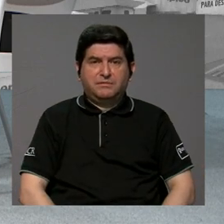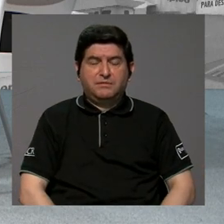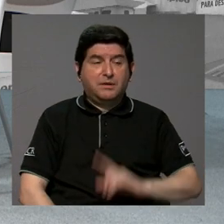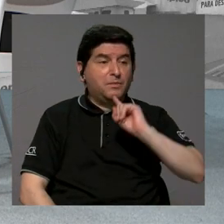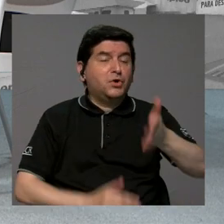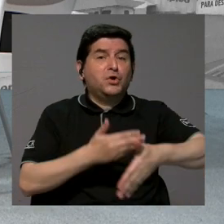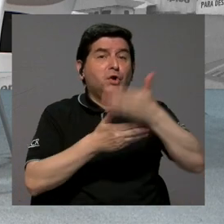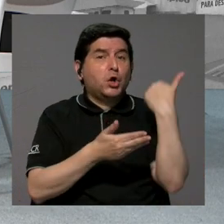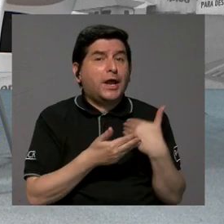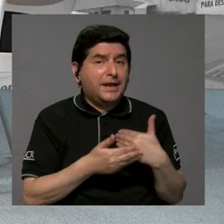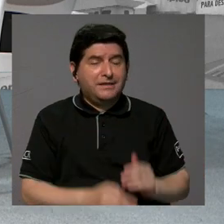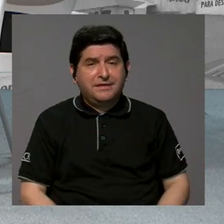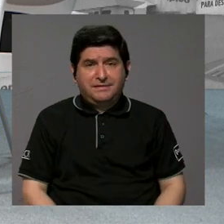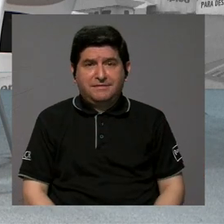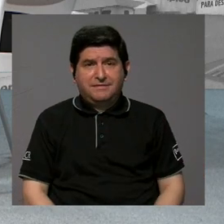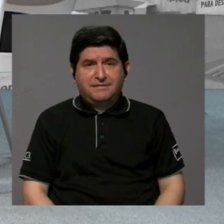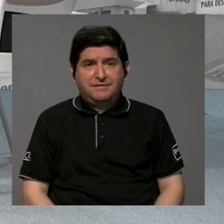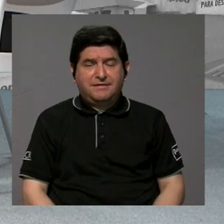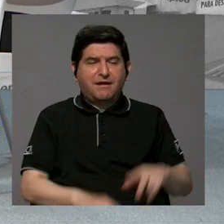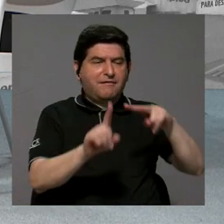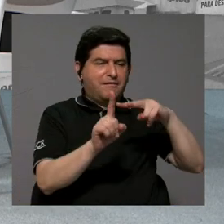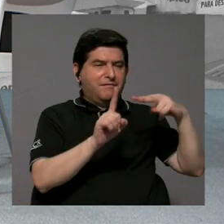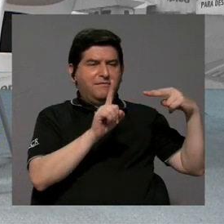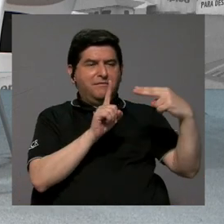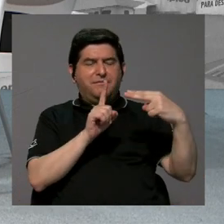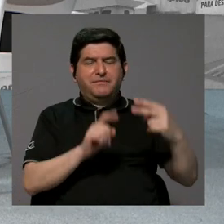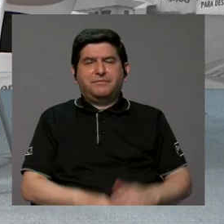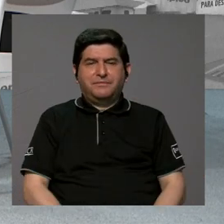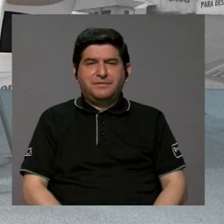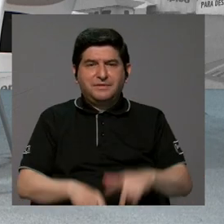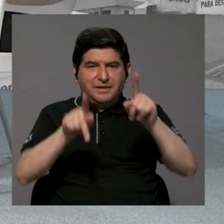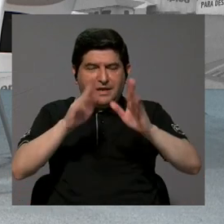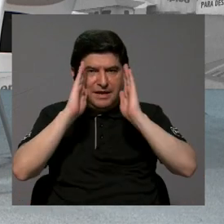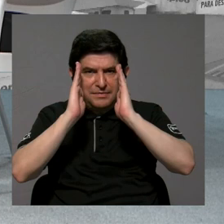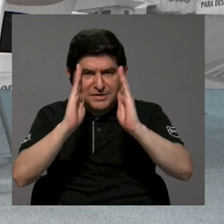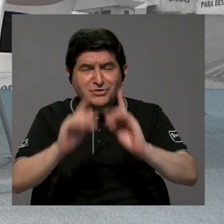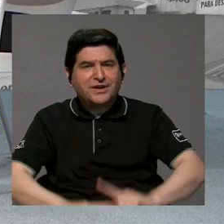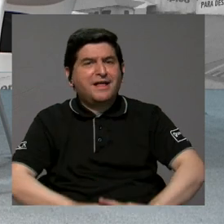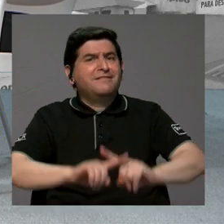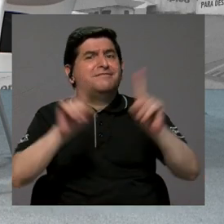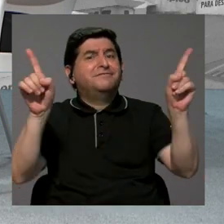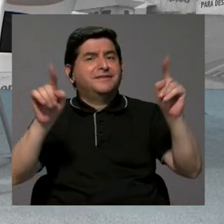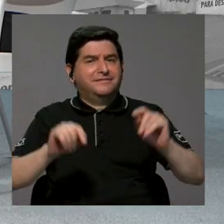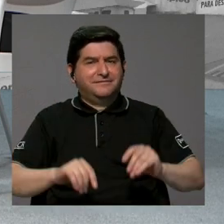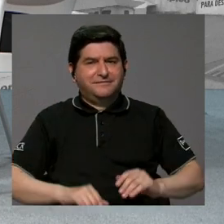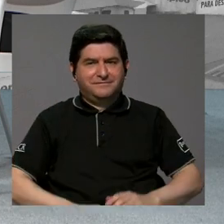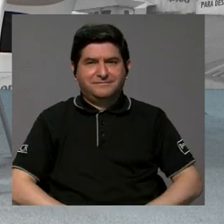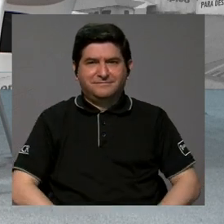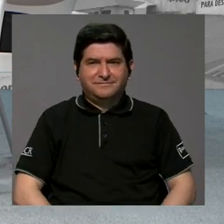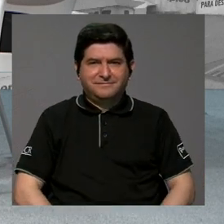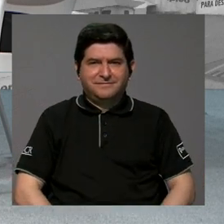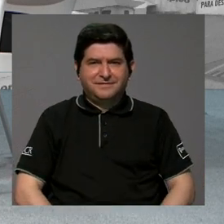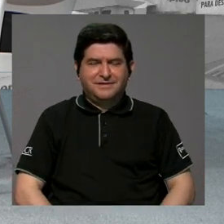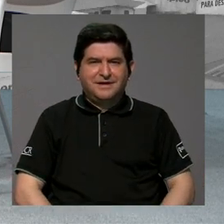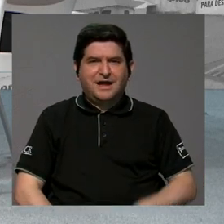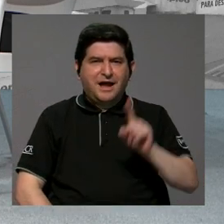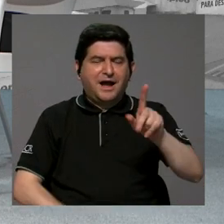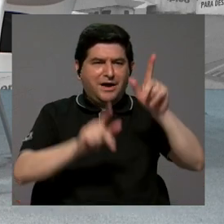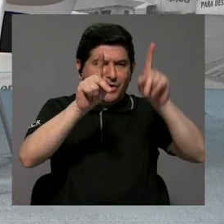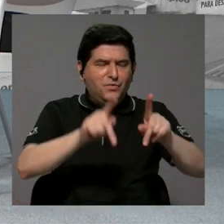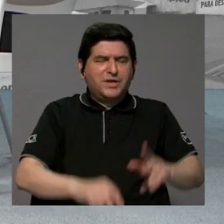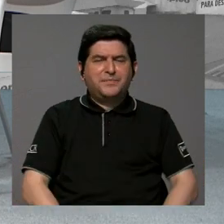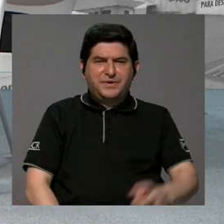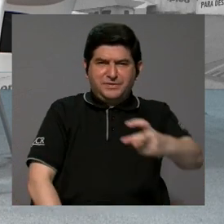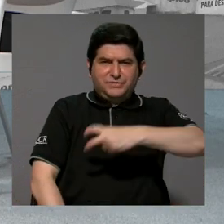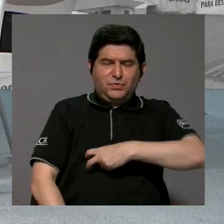por lo que le decía, porque no hay, porque la visión de paciente pareciera que es distinta. Entonces, trasplantar a una